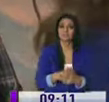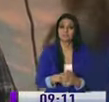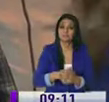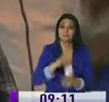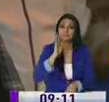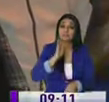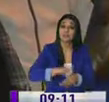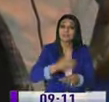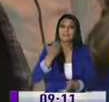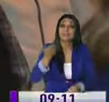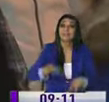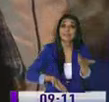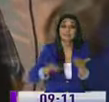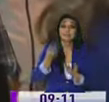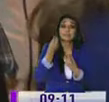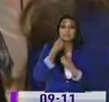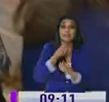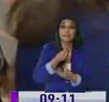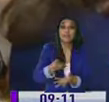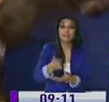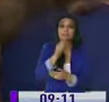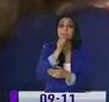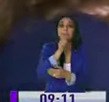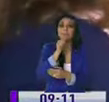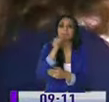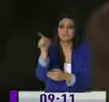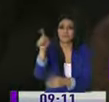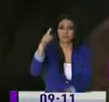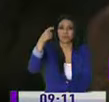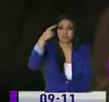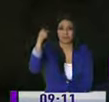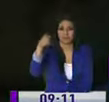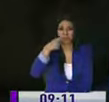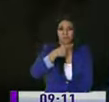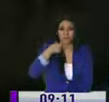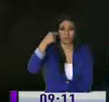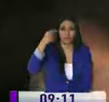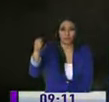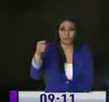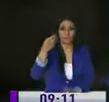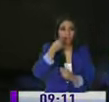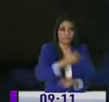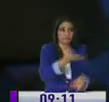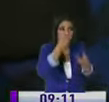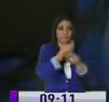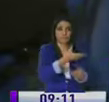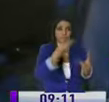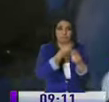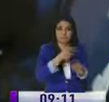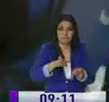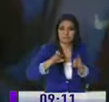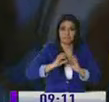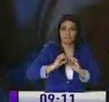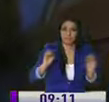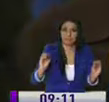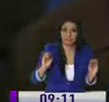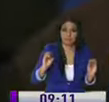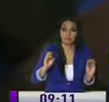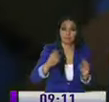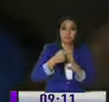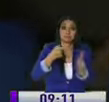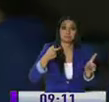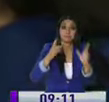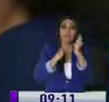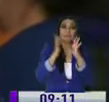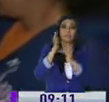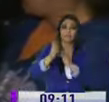supuestamente revelar información reservada del gobierno del ex presidente rafael correa delgado y su refugiado desde el mes de